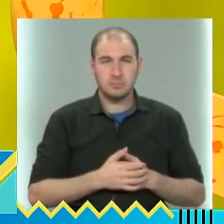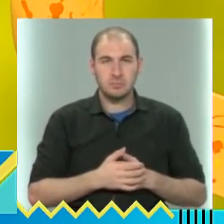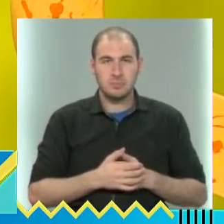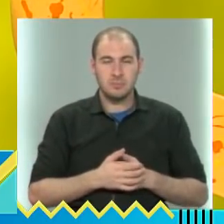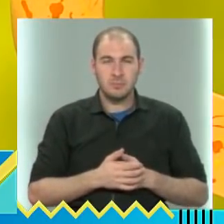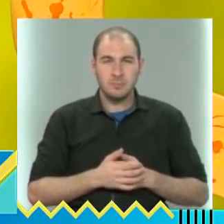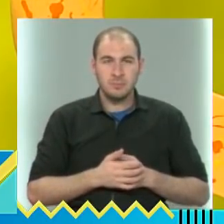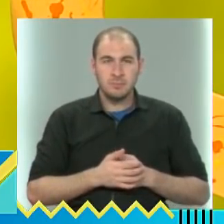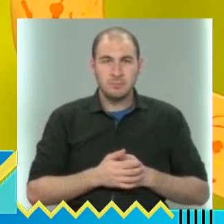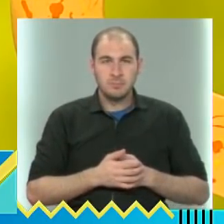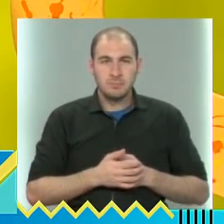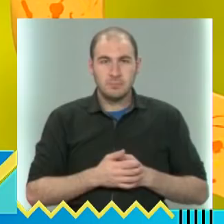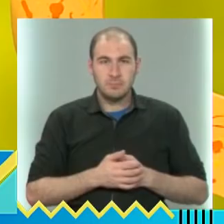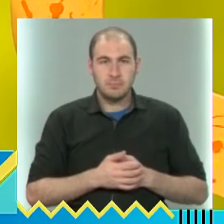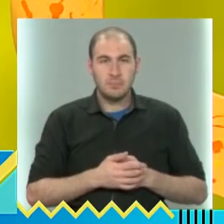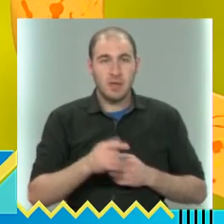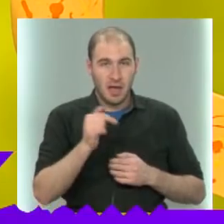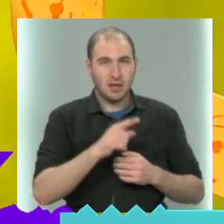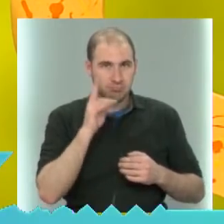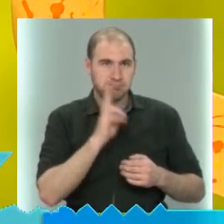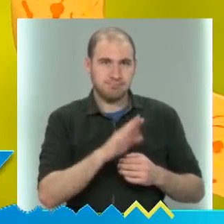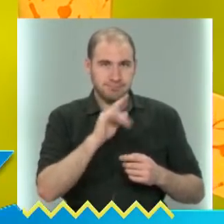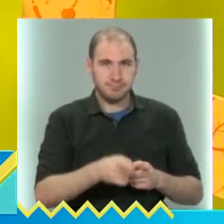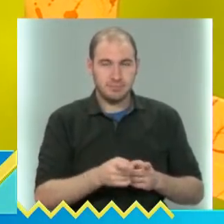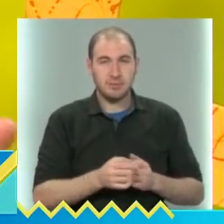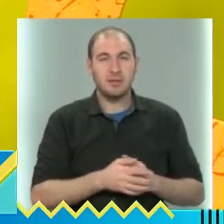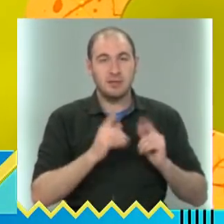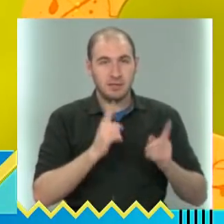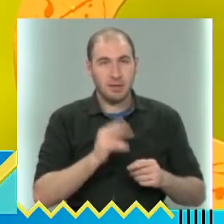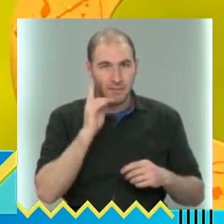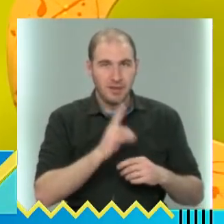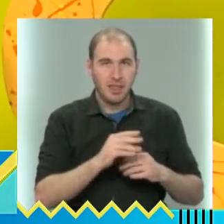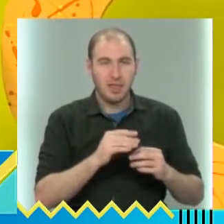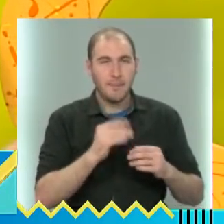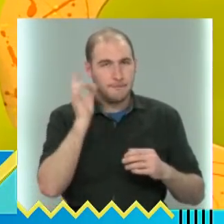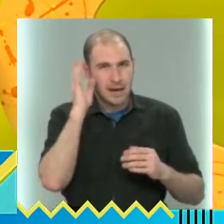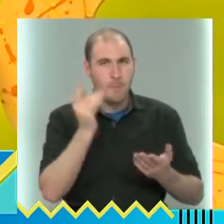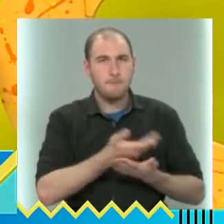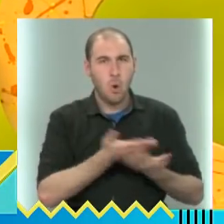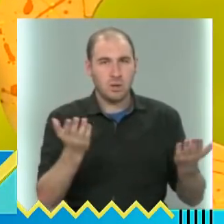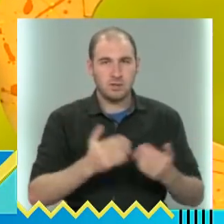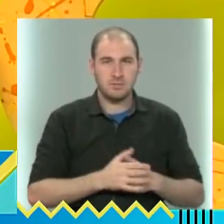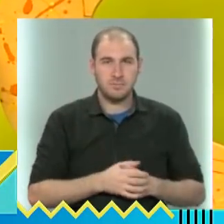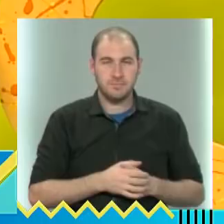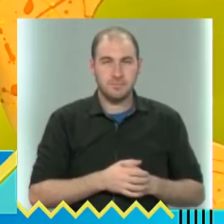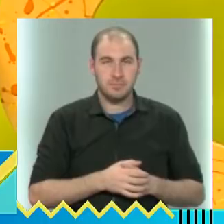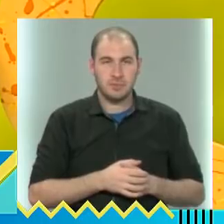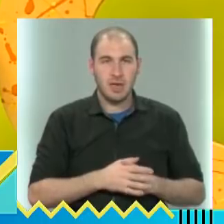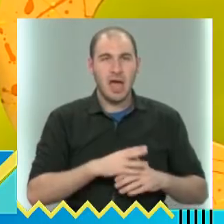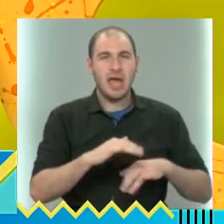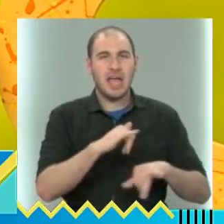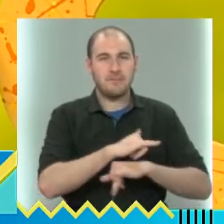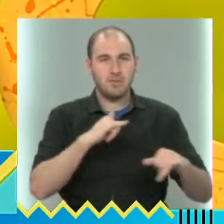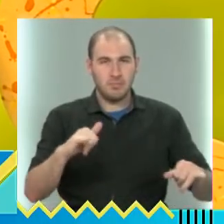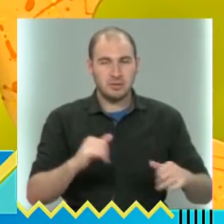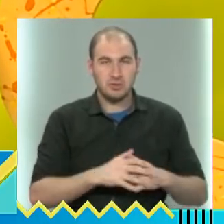Claramente, y lo hemos visto, inclusive hasta hemos tenido disculpas públicas, digamos. O sea, la